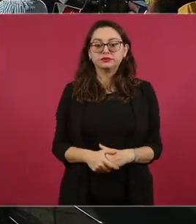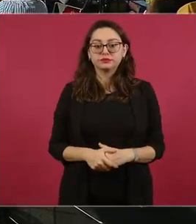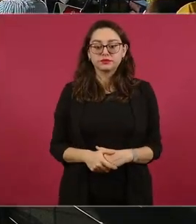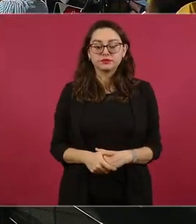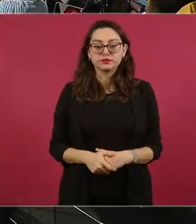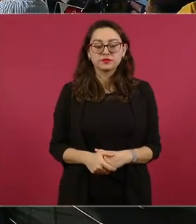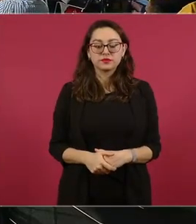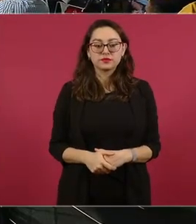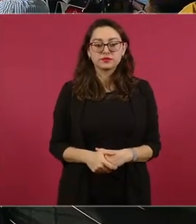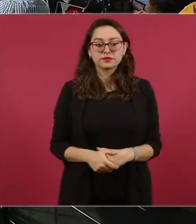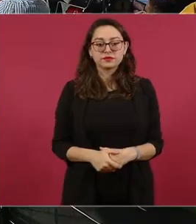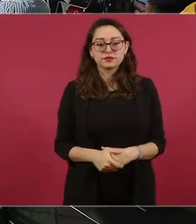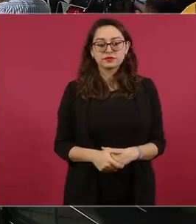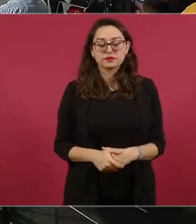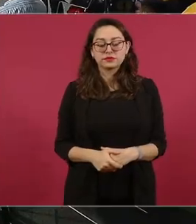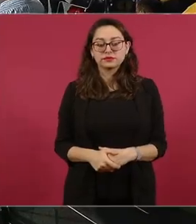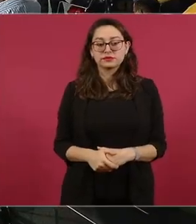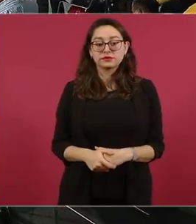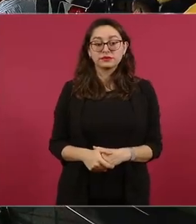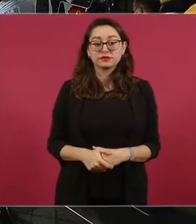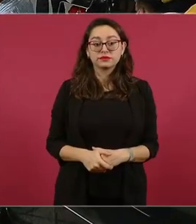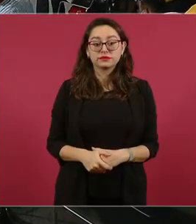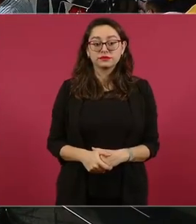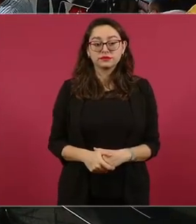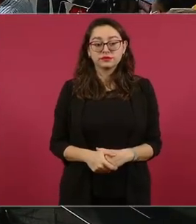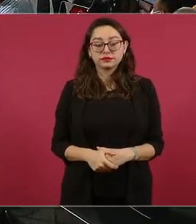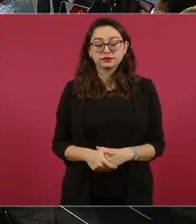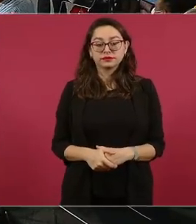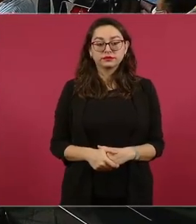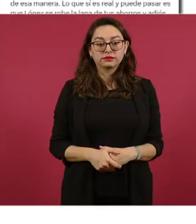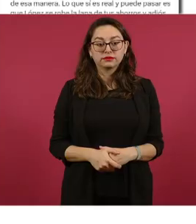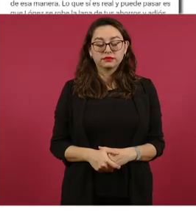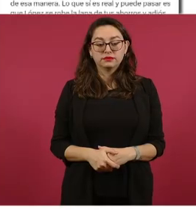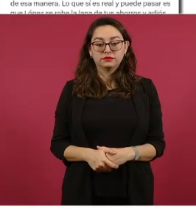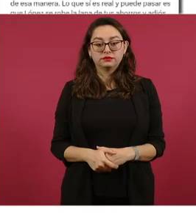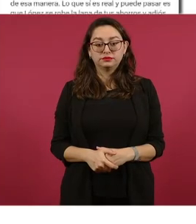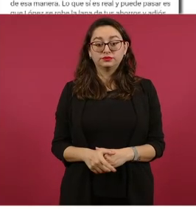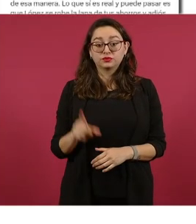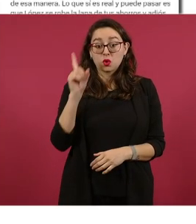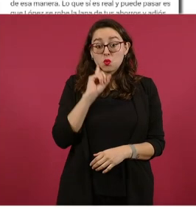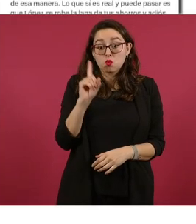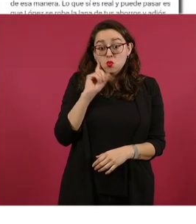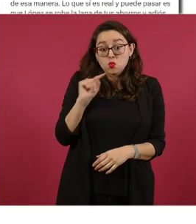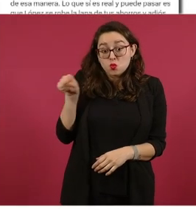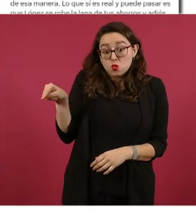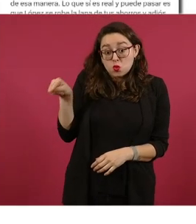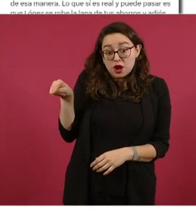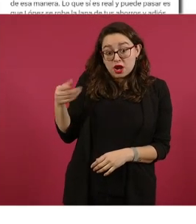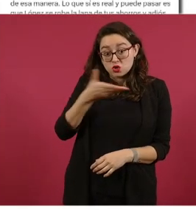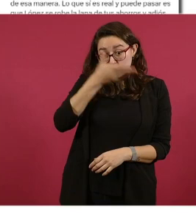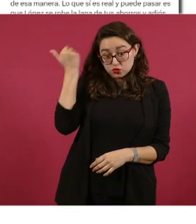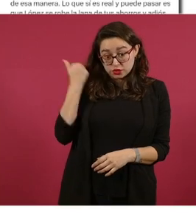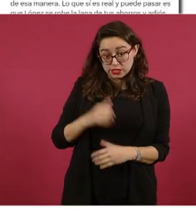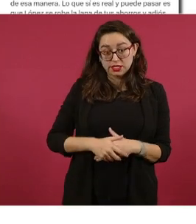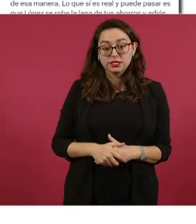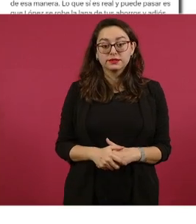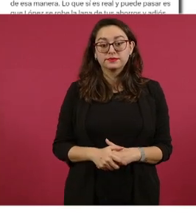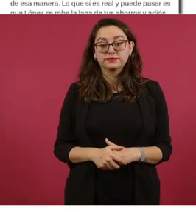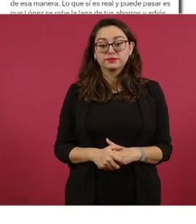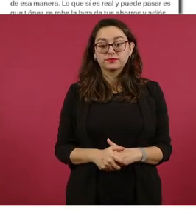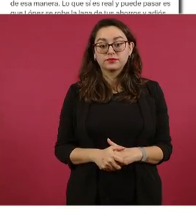Sí, veía yo esta señora, no sé si es real, lo digo porque a veces